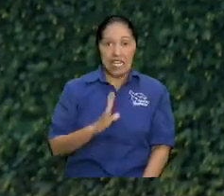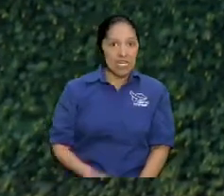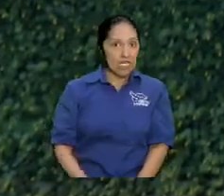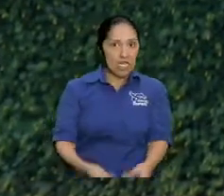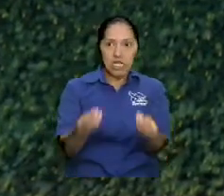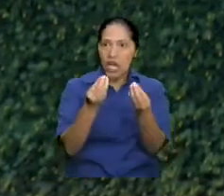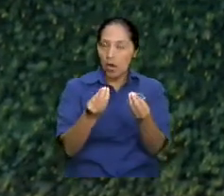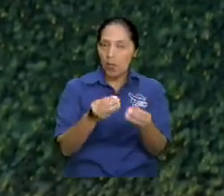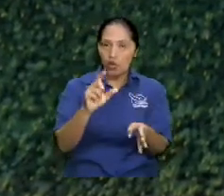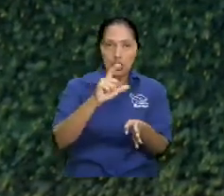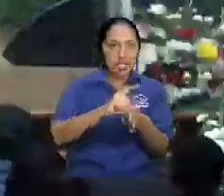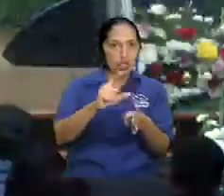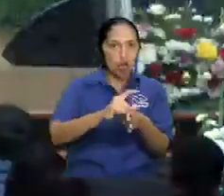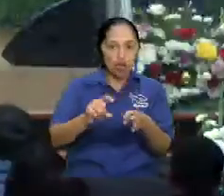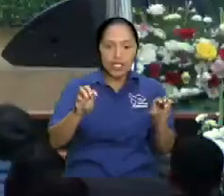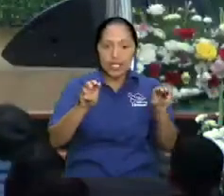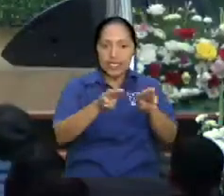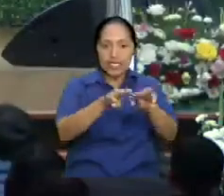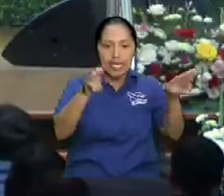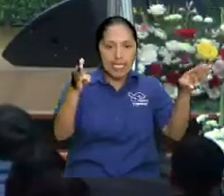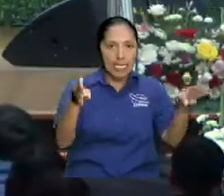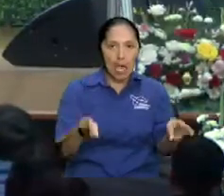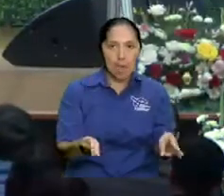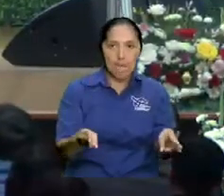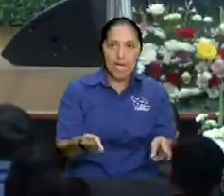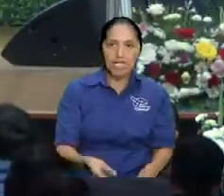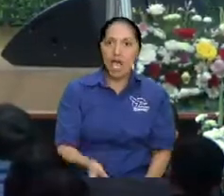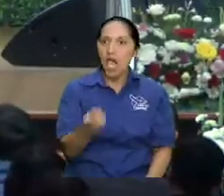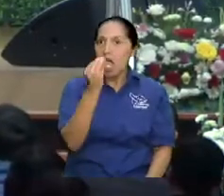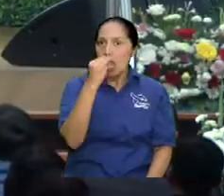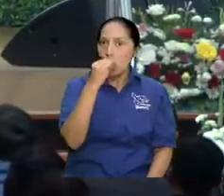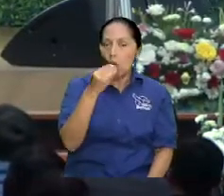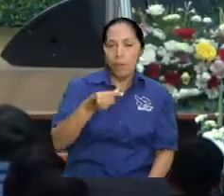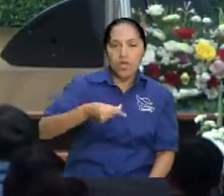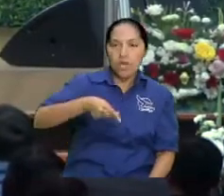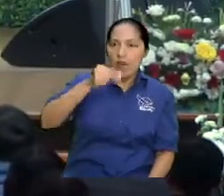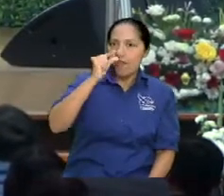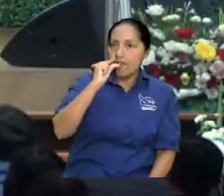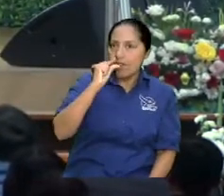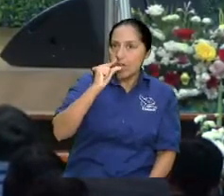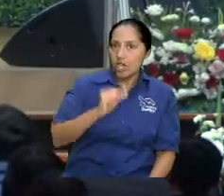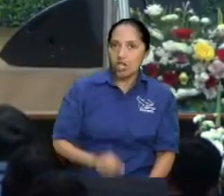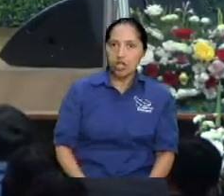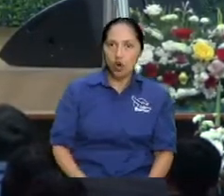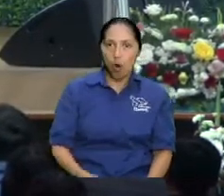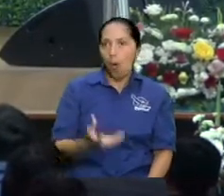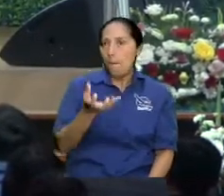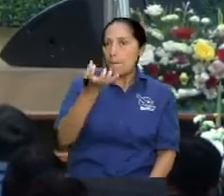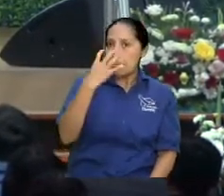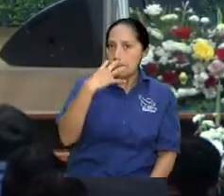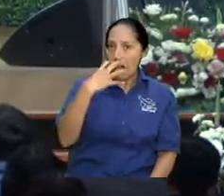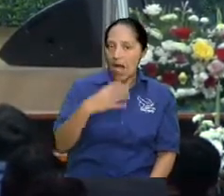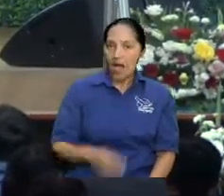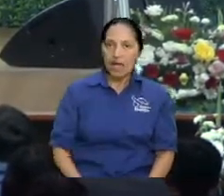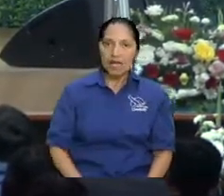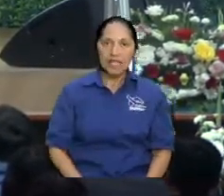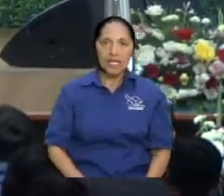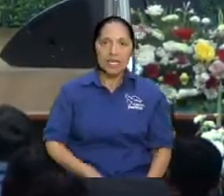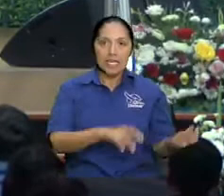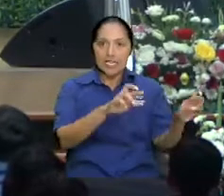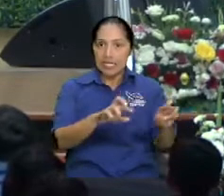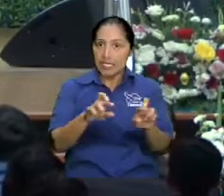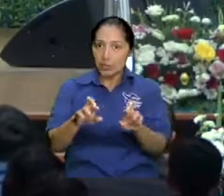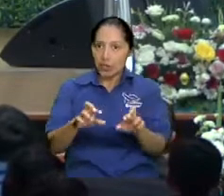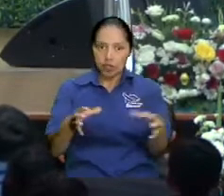las mesas, puestas, vino, de todo había, vestidos y todo. Y ellos, que habían tenido mucha hambre, estaban comiendo